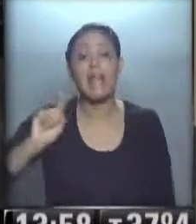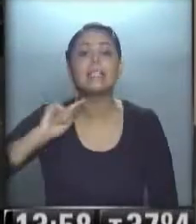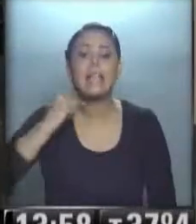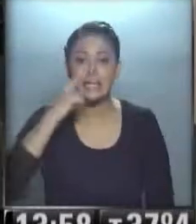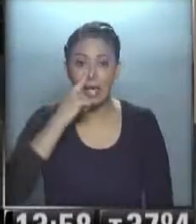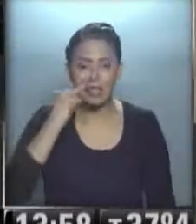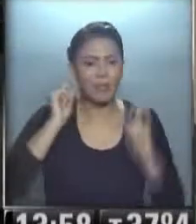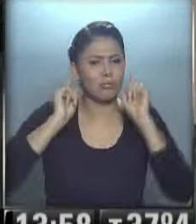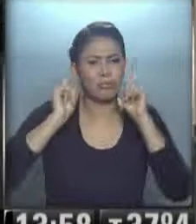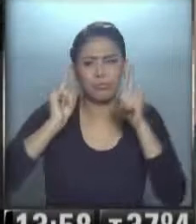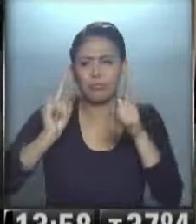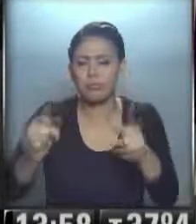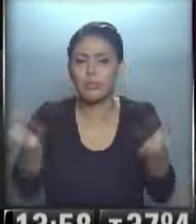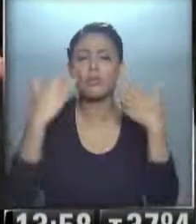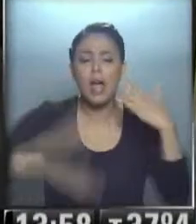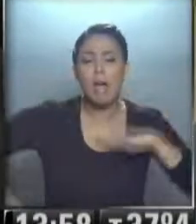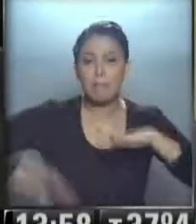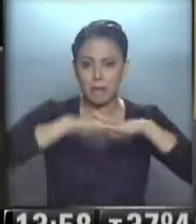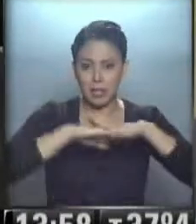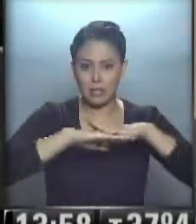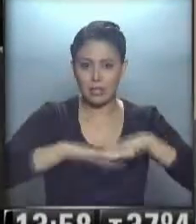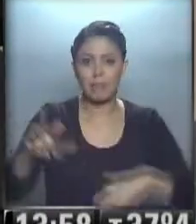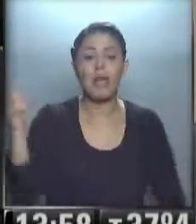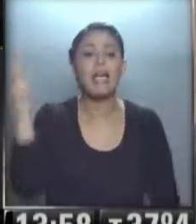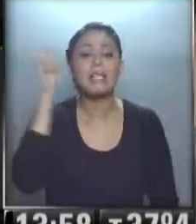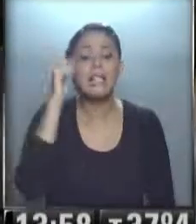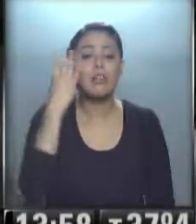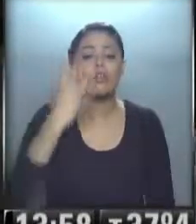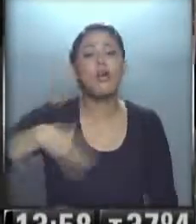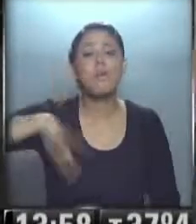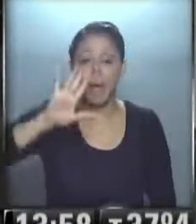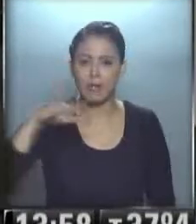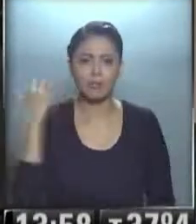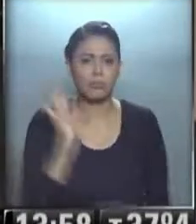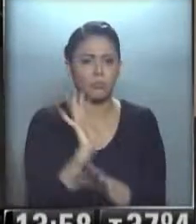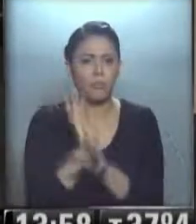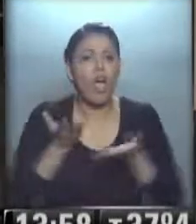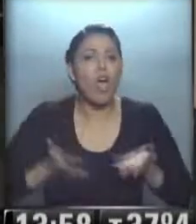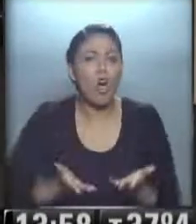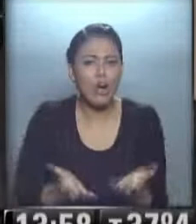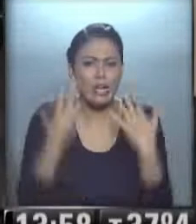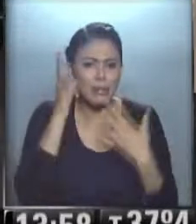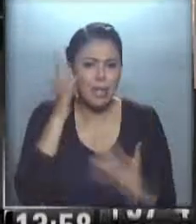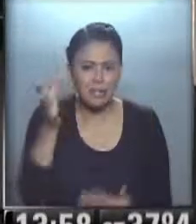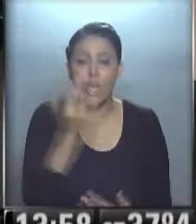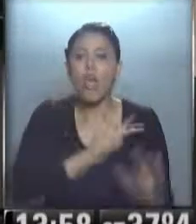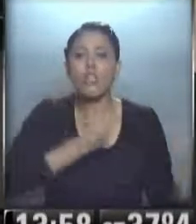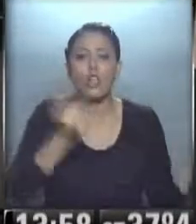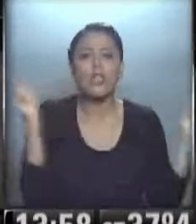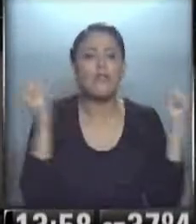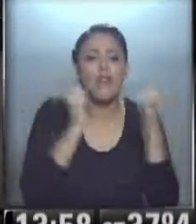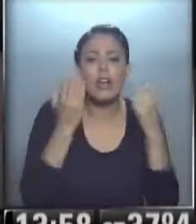uno tras de otro, con máximas superiores a los 34 grados, un horno realmente. ¿Dónde está el